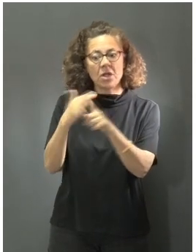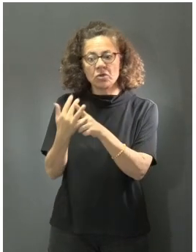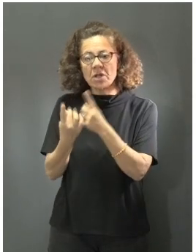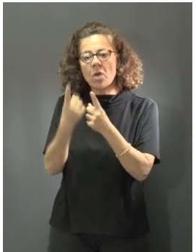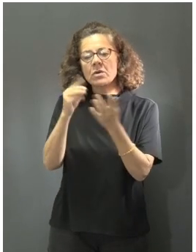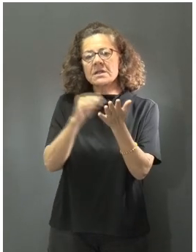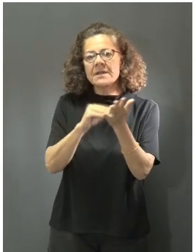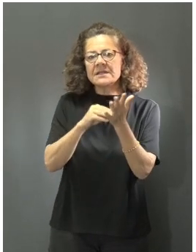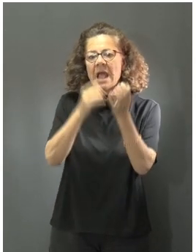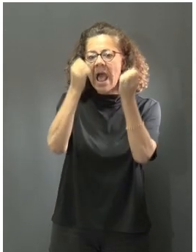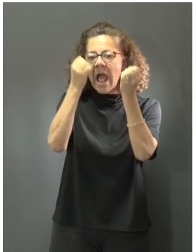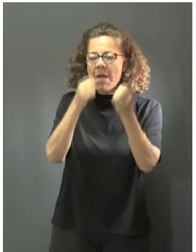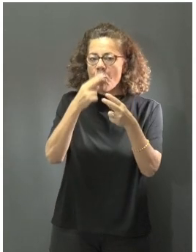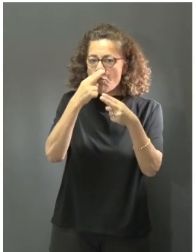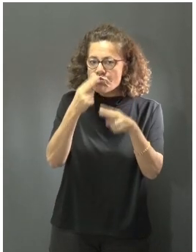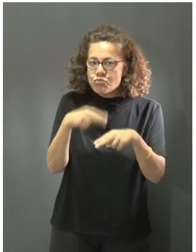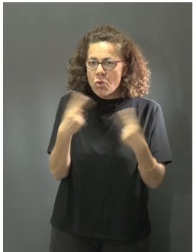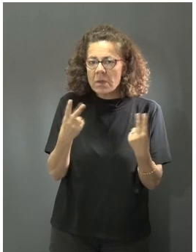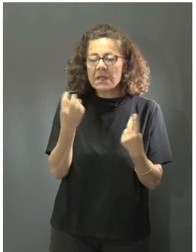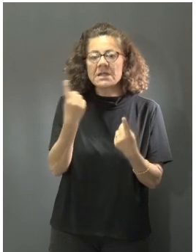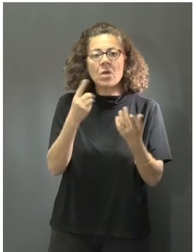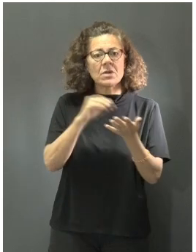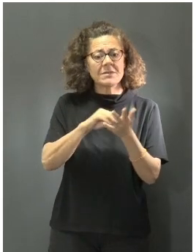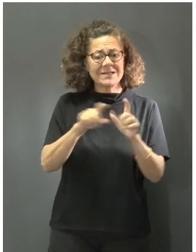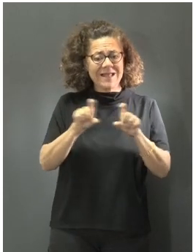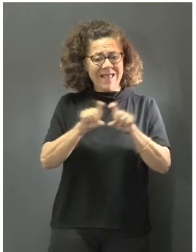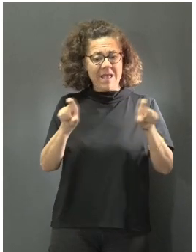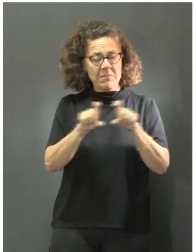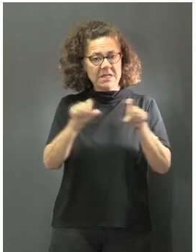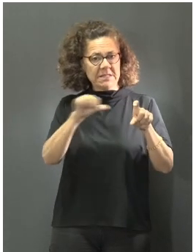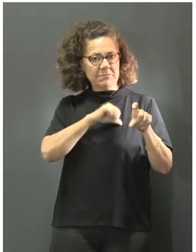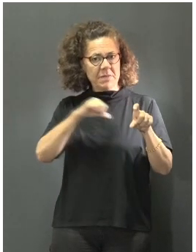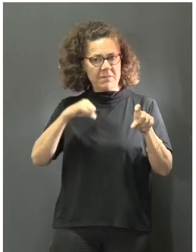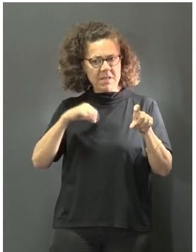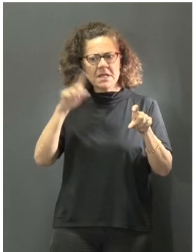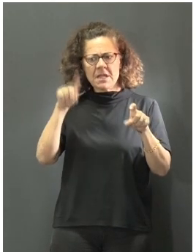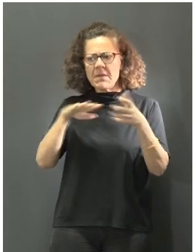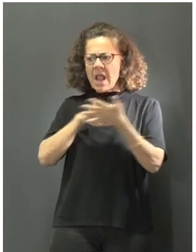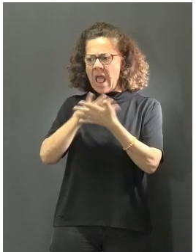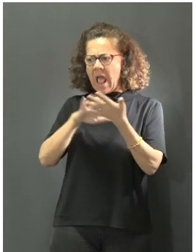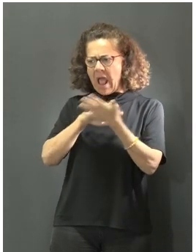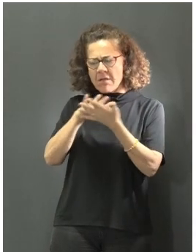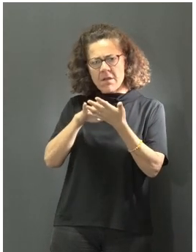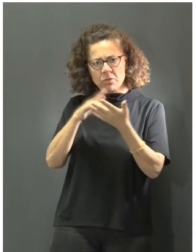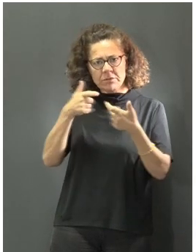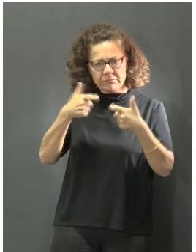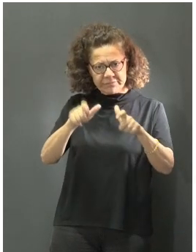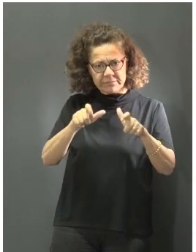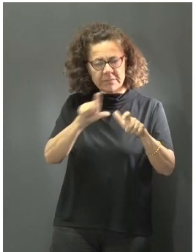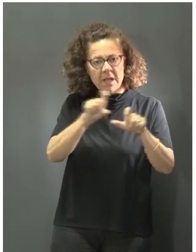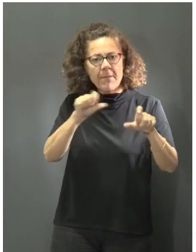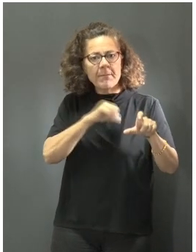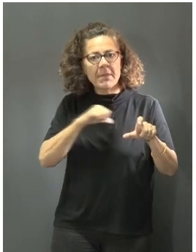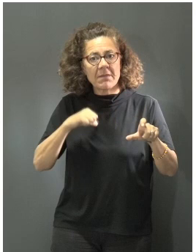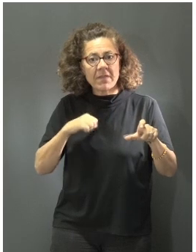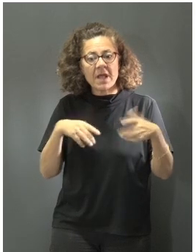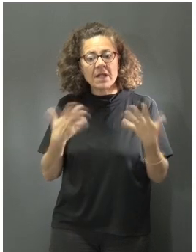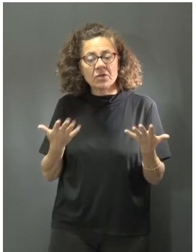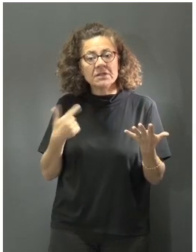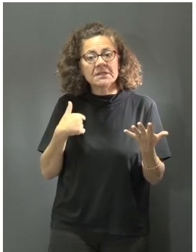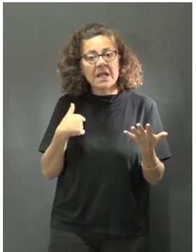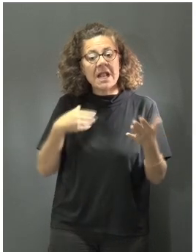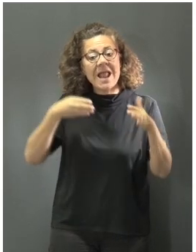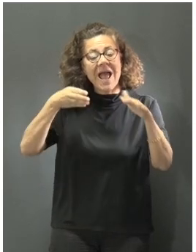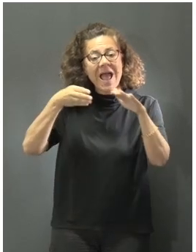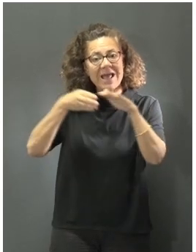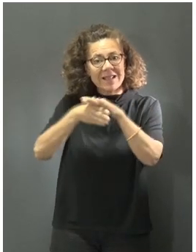administraciones públicas, a veces son empresas privadas. También se hablaba de la parte de antes. Entonces, creo que sí que la